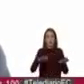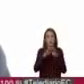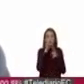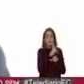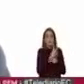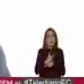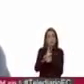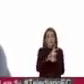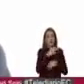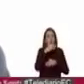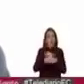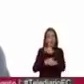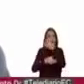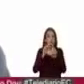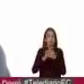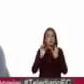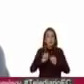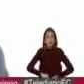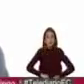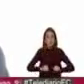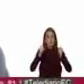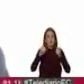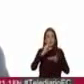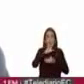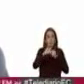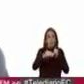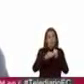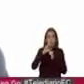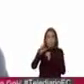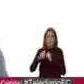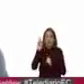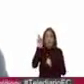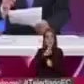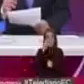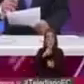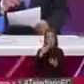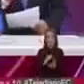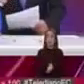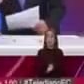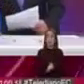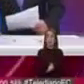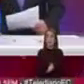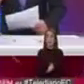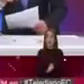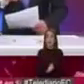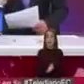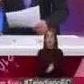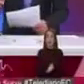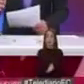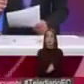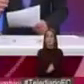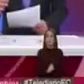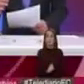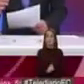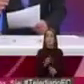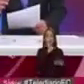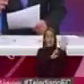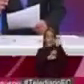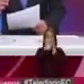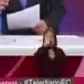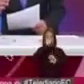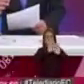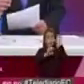la definición de quiénes pueden aportar, es una medida necesaria. Economista, frente a esta breve evaluación que hemos realizado en